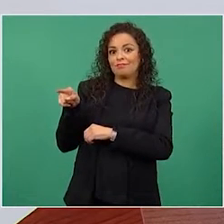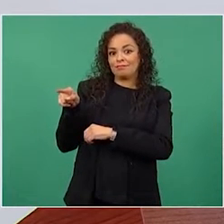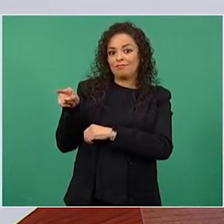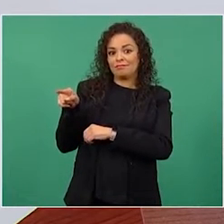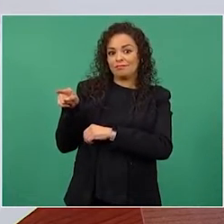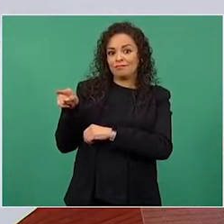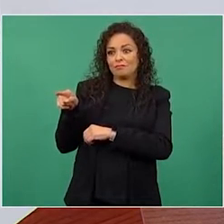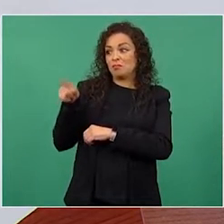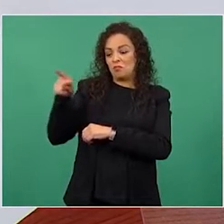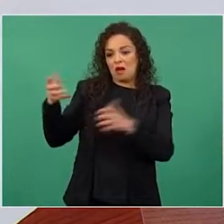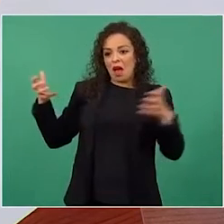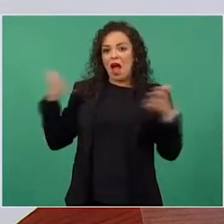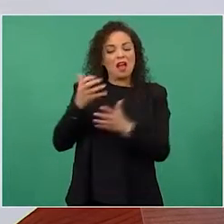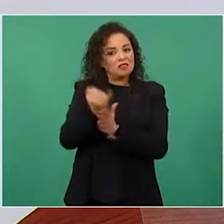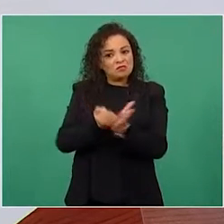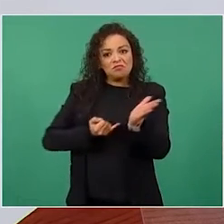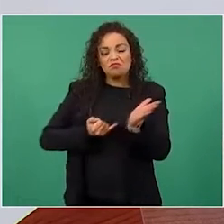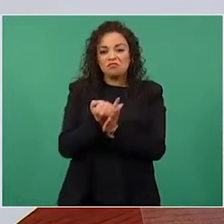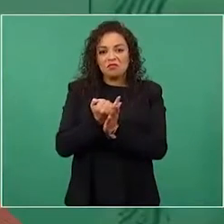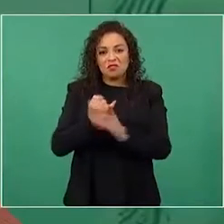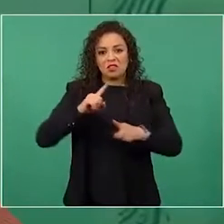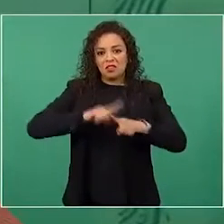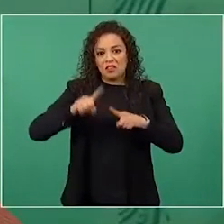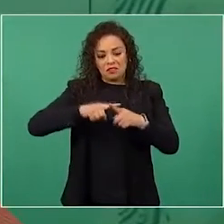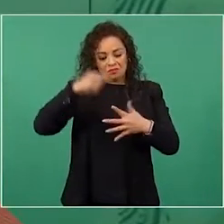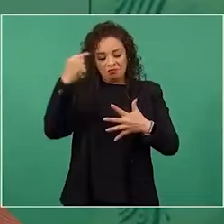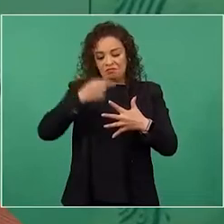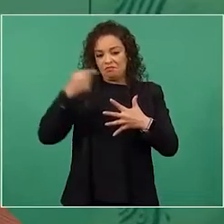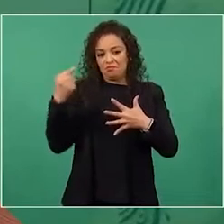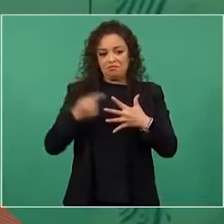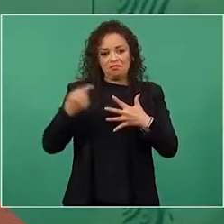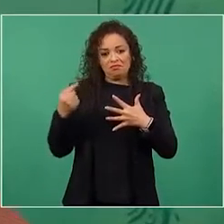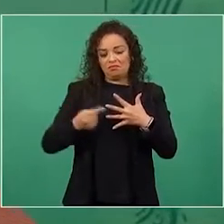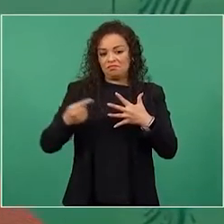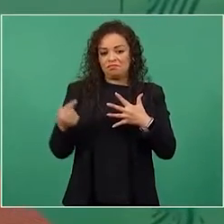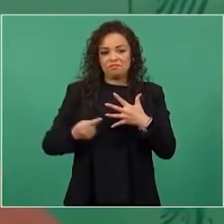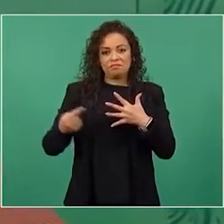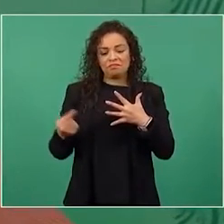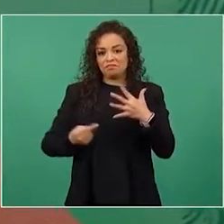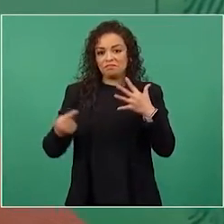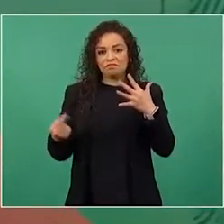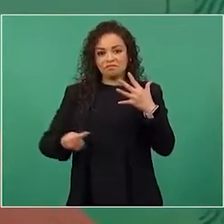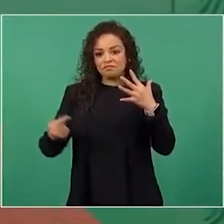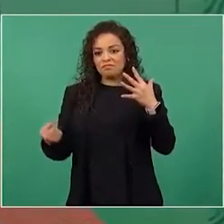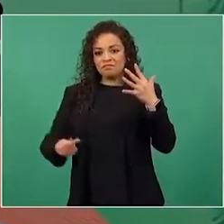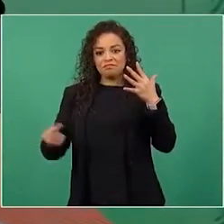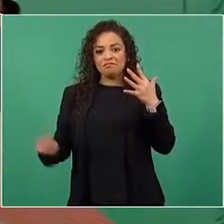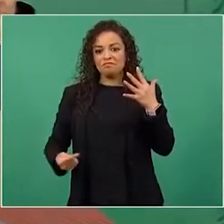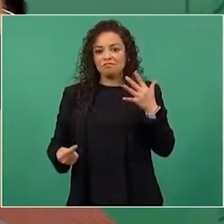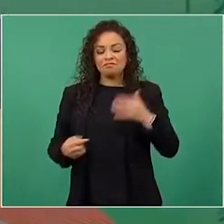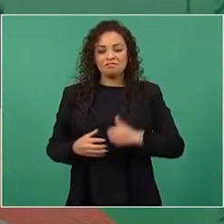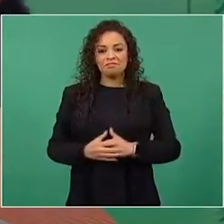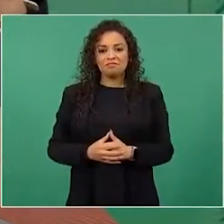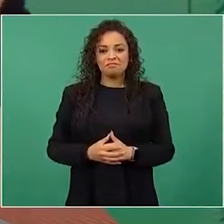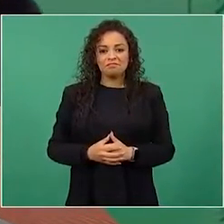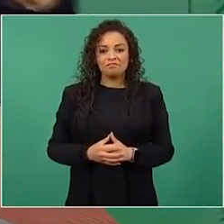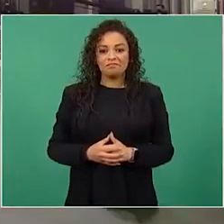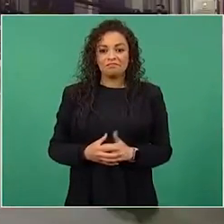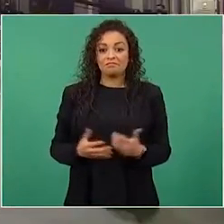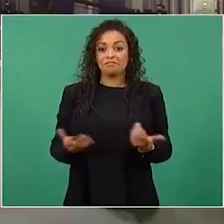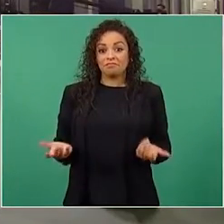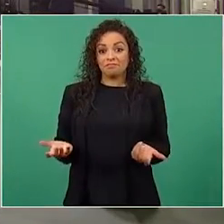los que decidíamos, los potentados, con